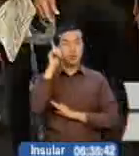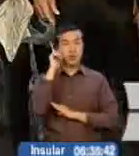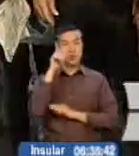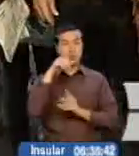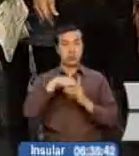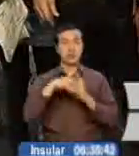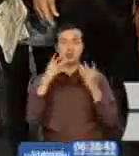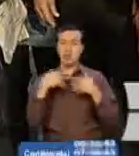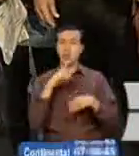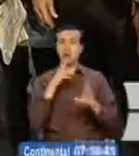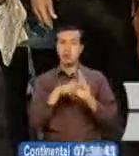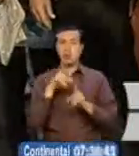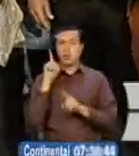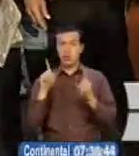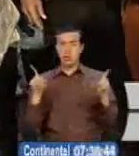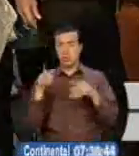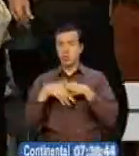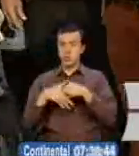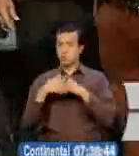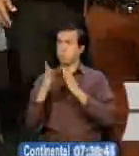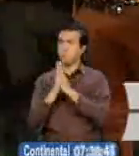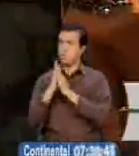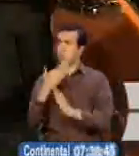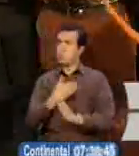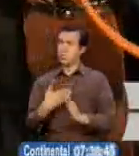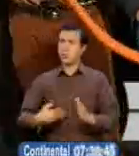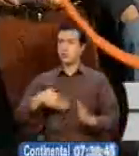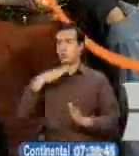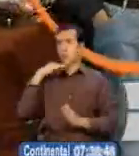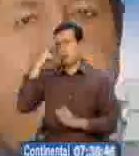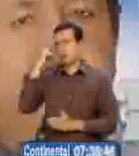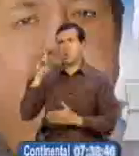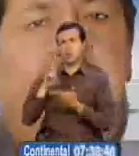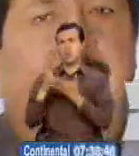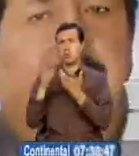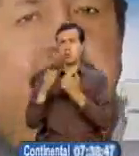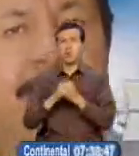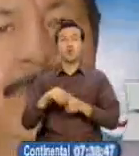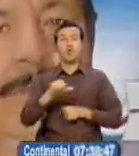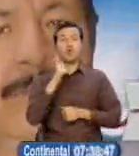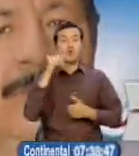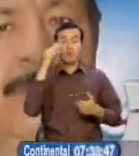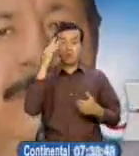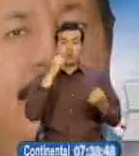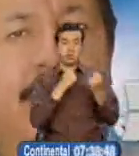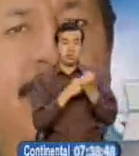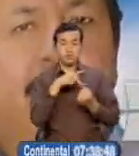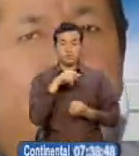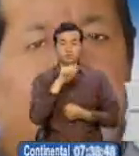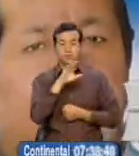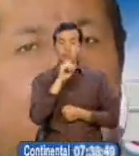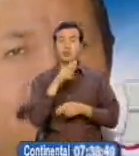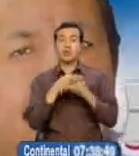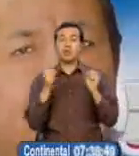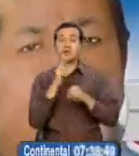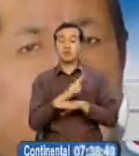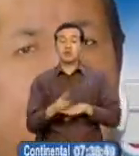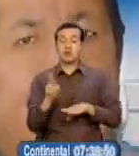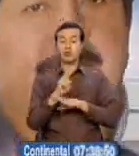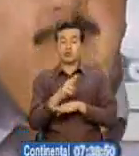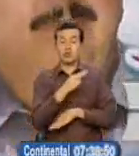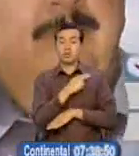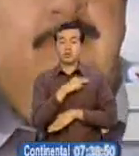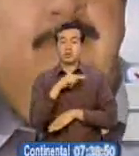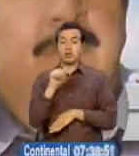movilizaciones, inclusive en las que han pedido la salida del presidente Rafael Correa. Otro político que apoya a Paco Moncayo es el ex rector de la